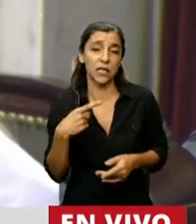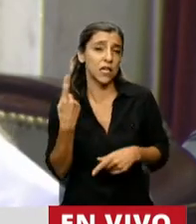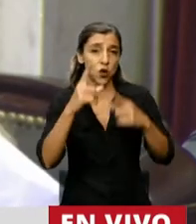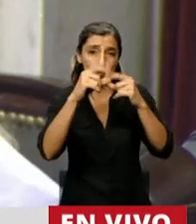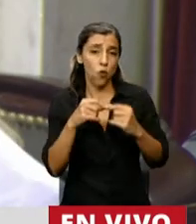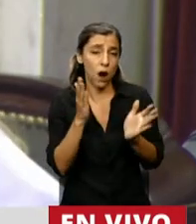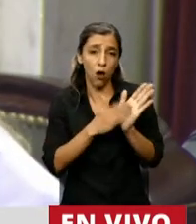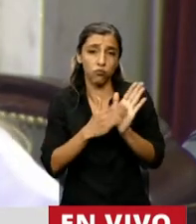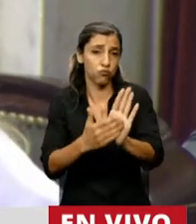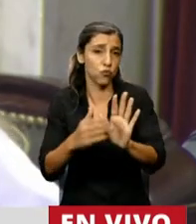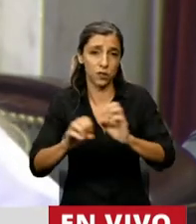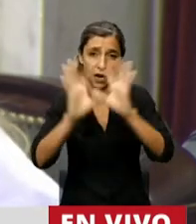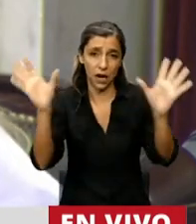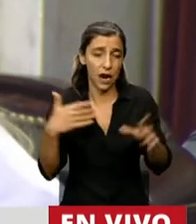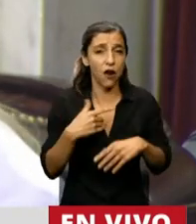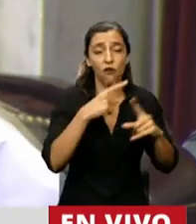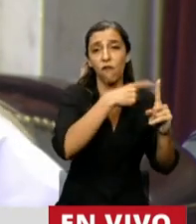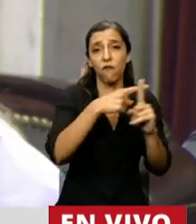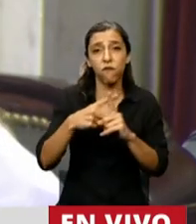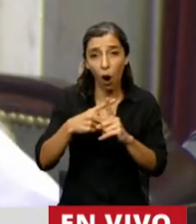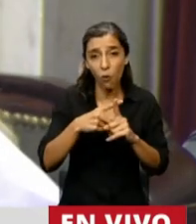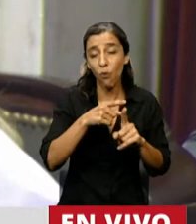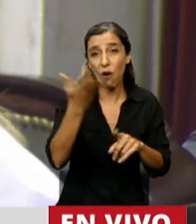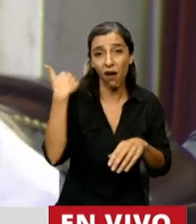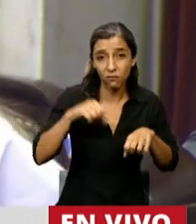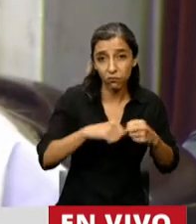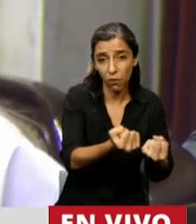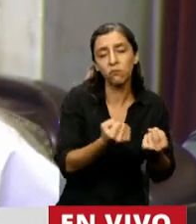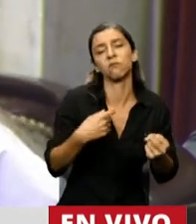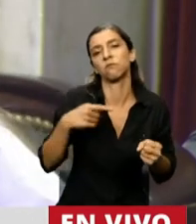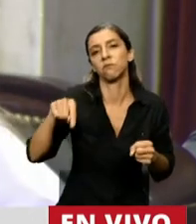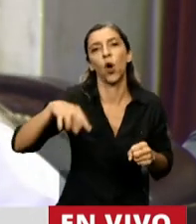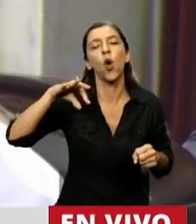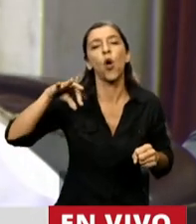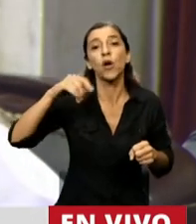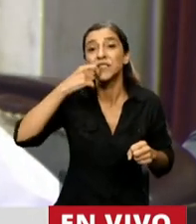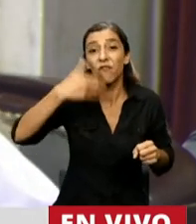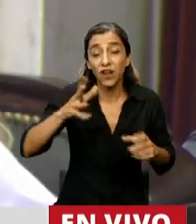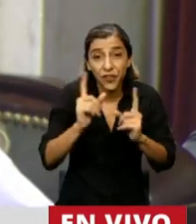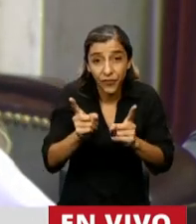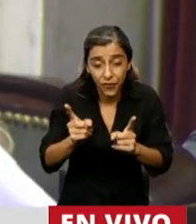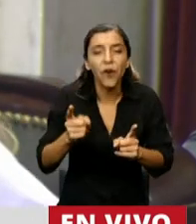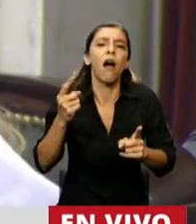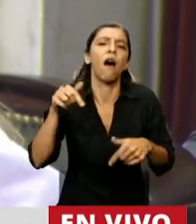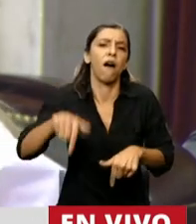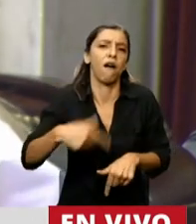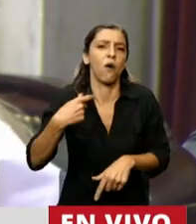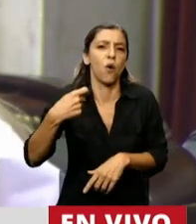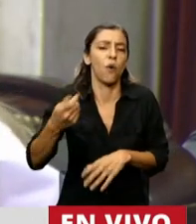realidad que es indiscutible. La fórmula suspendida habría incrementado las jubilaciones en un 42%. Mientras